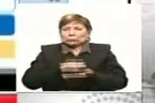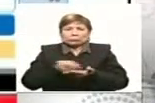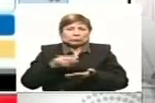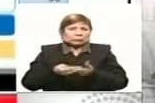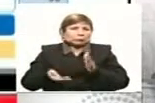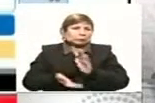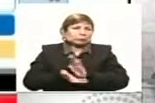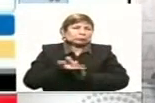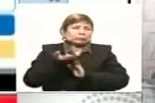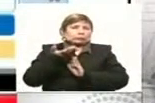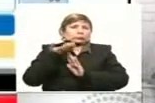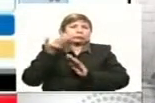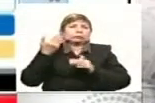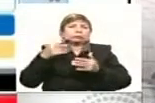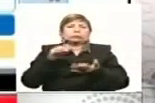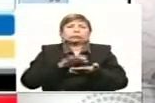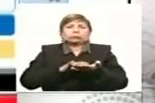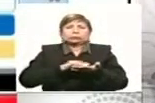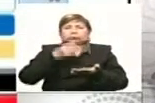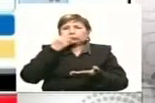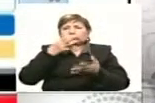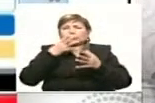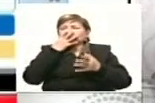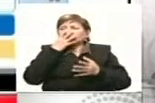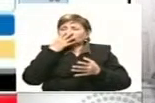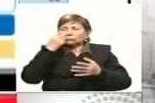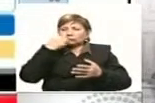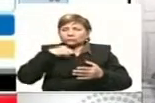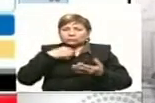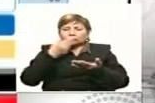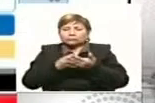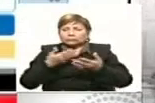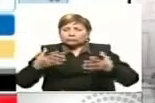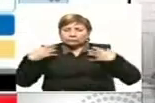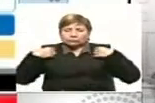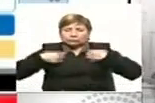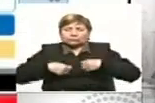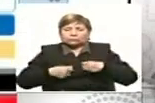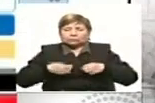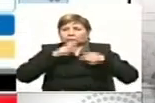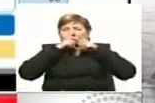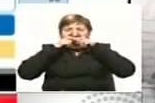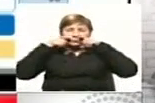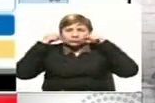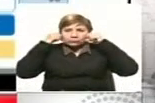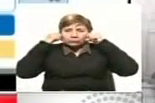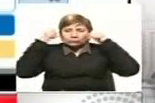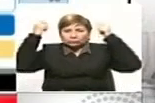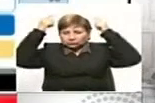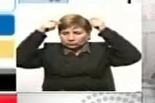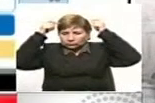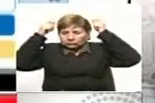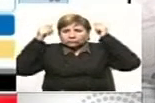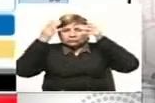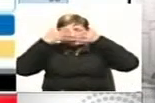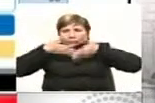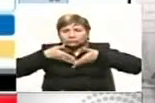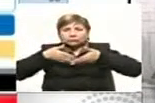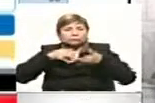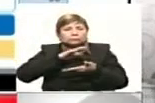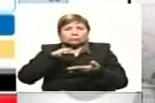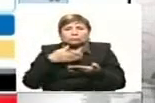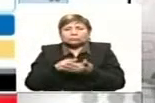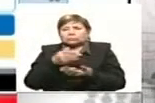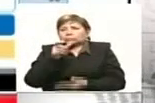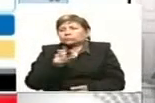altos han sido en medicamentos, oxígeno, equipo para el personal y el pago al propio personal de salud